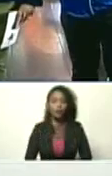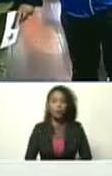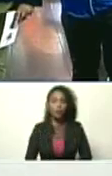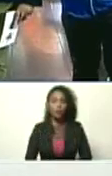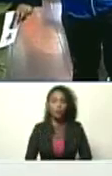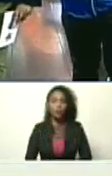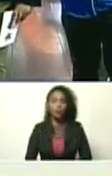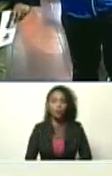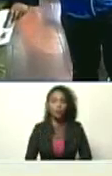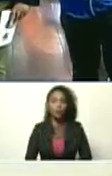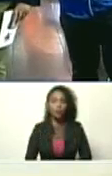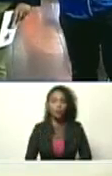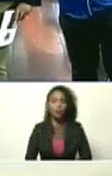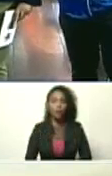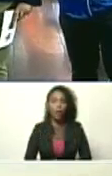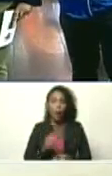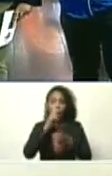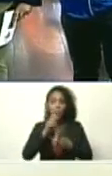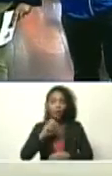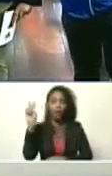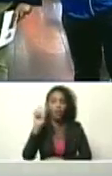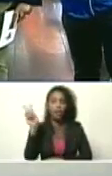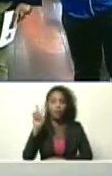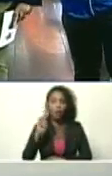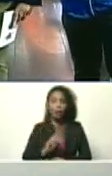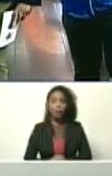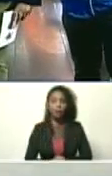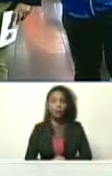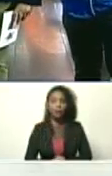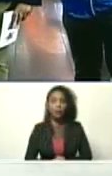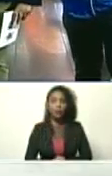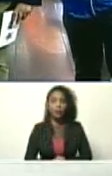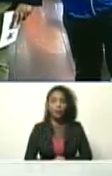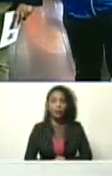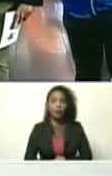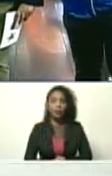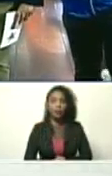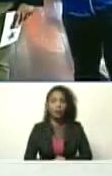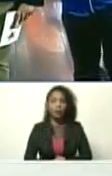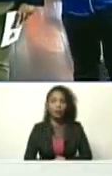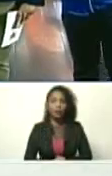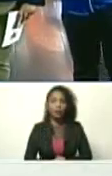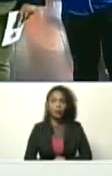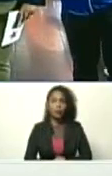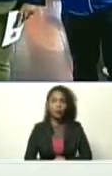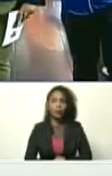presidente del Banco de Venezuela, Ramón Maniglia,